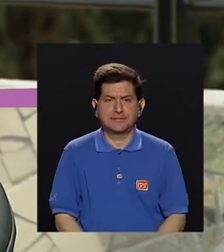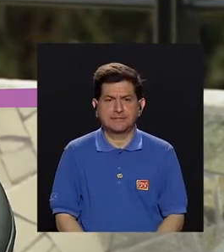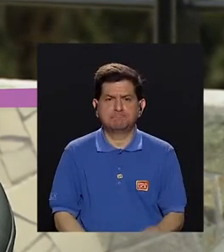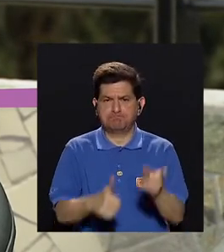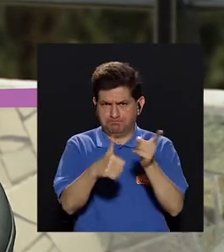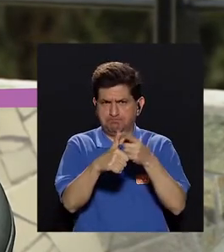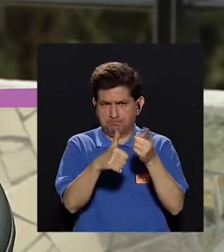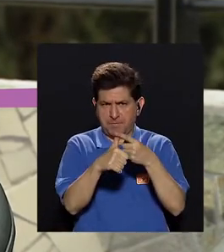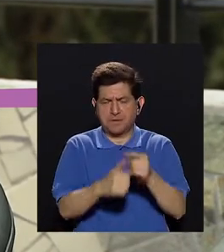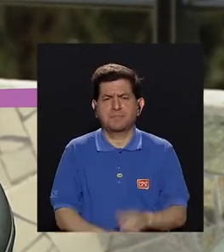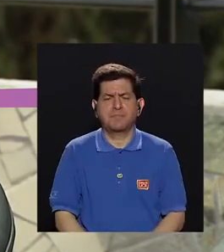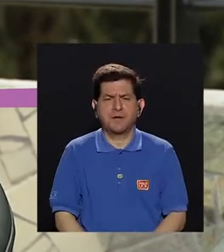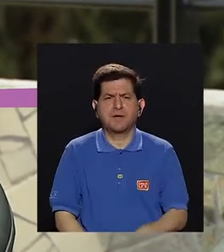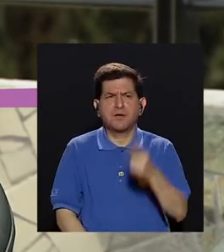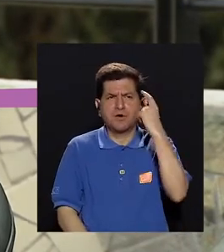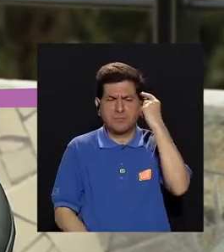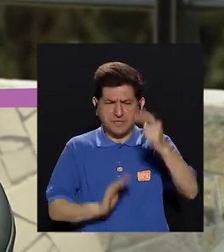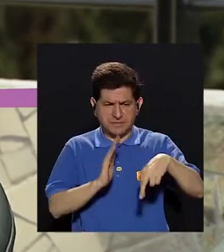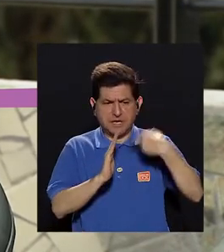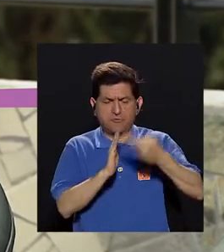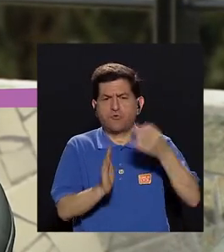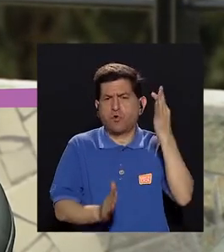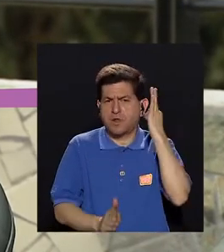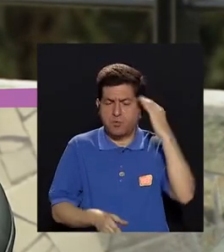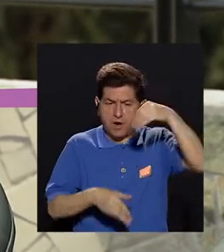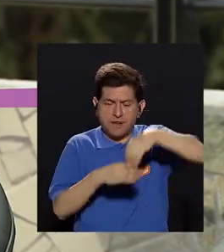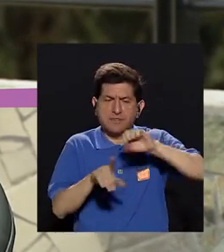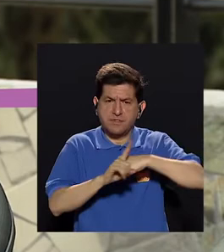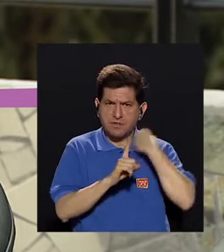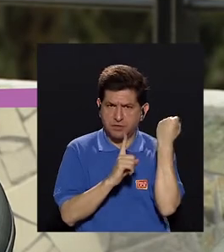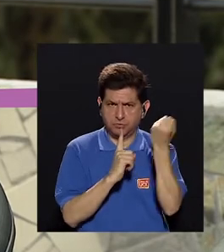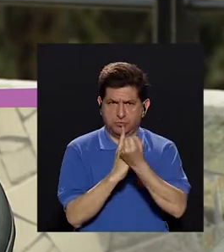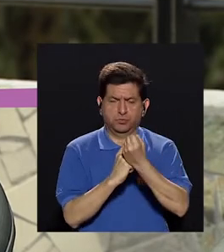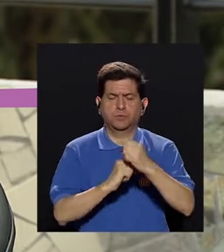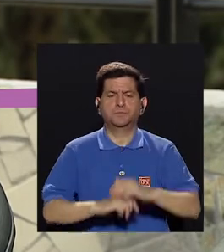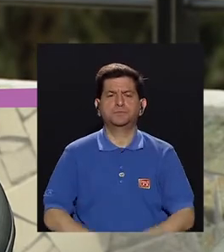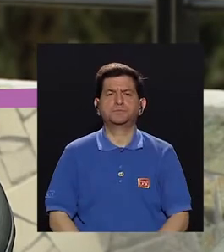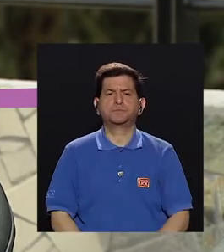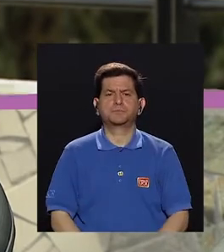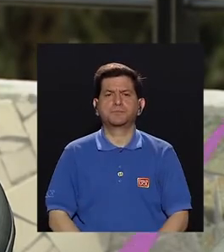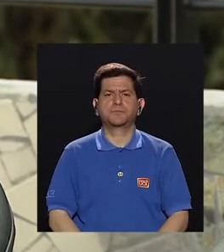tenemos que retomar cuál es el rol de la mujer en nuestra sociedad,